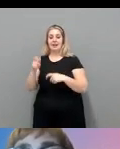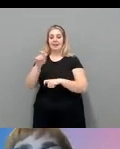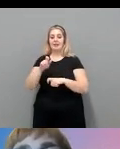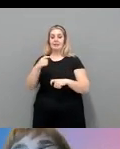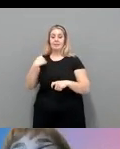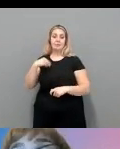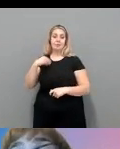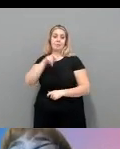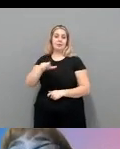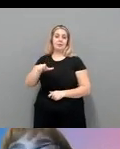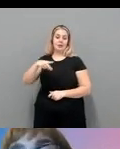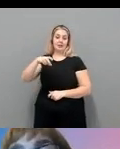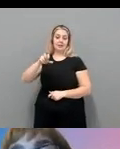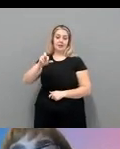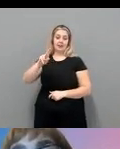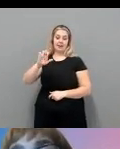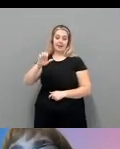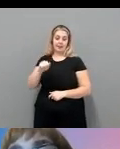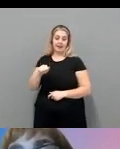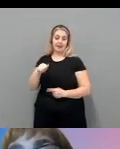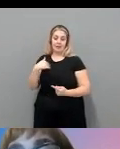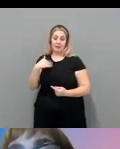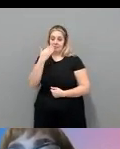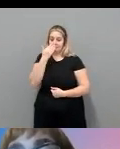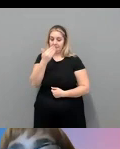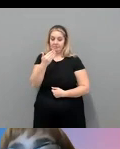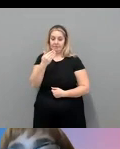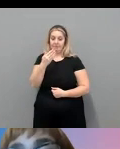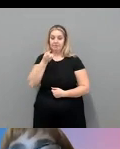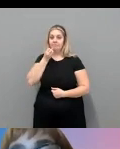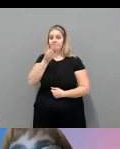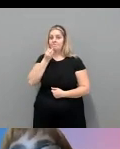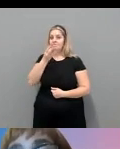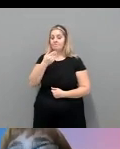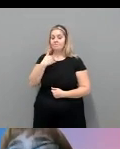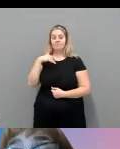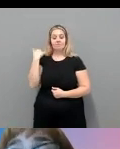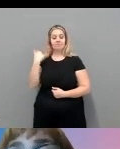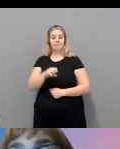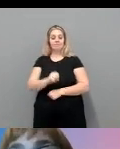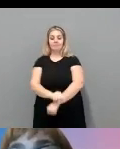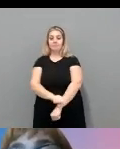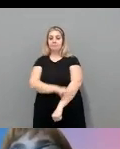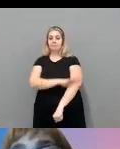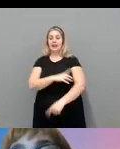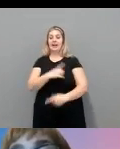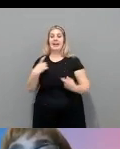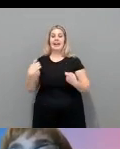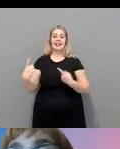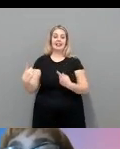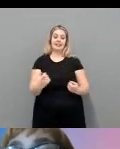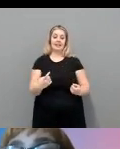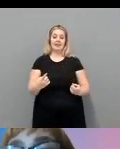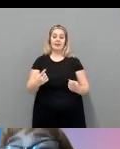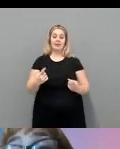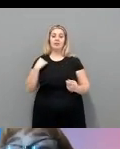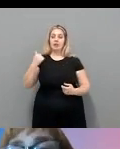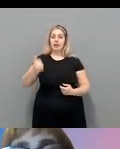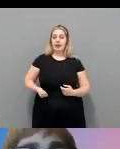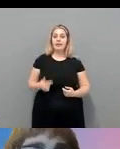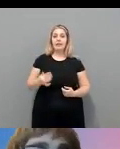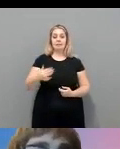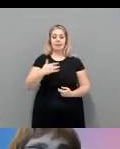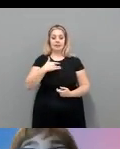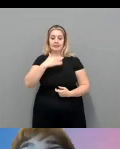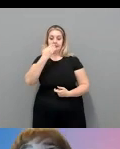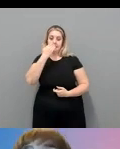Nerea, que la verdad tu testimonio ha sido sumamente necesario, enriquecedor y de corazón